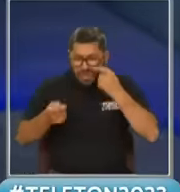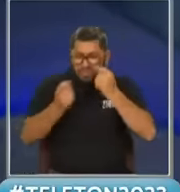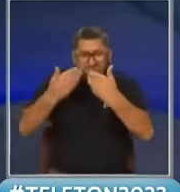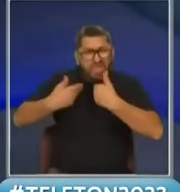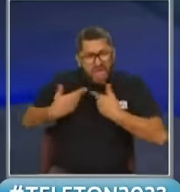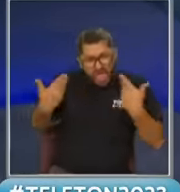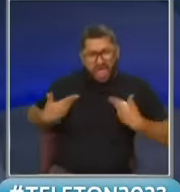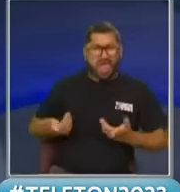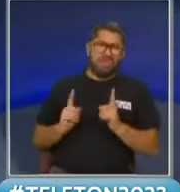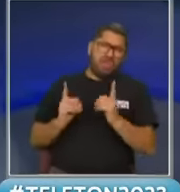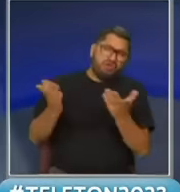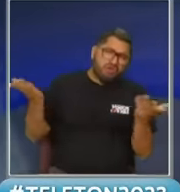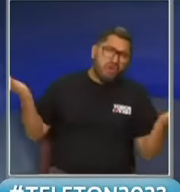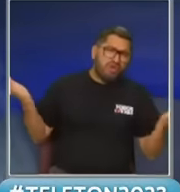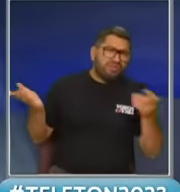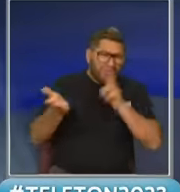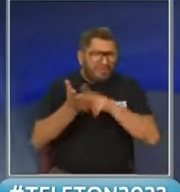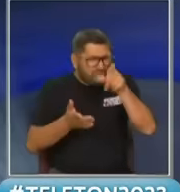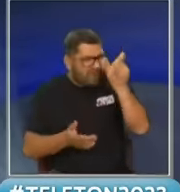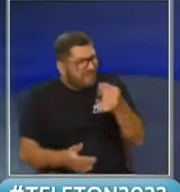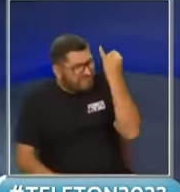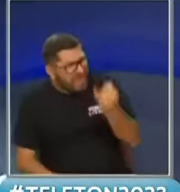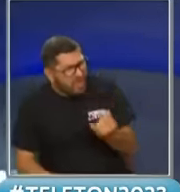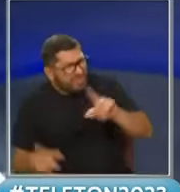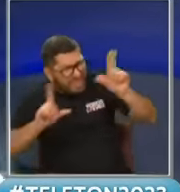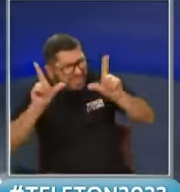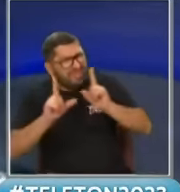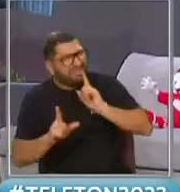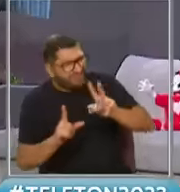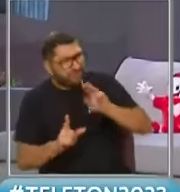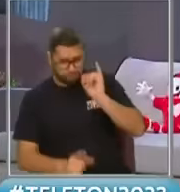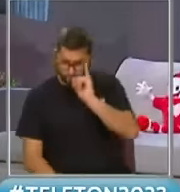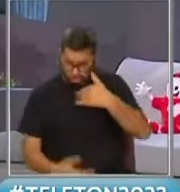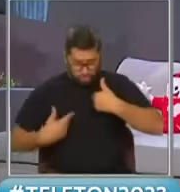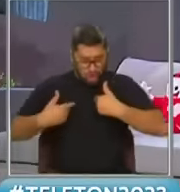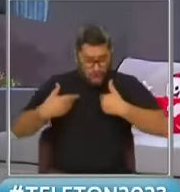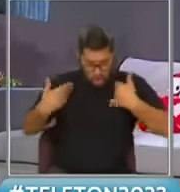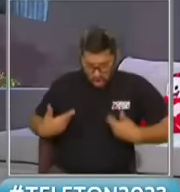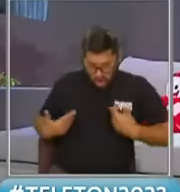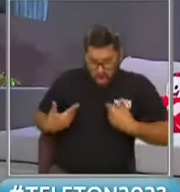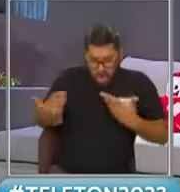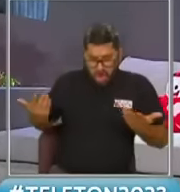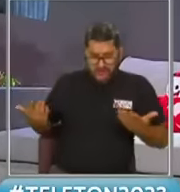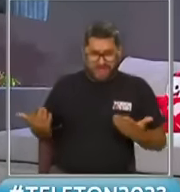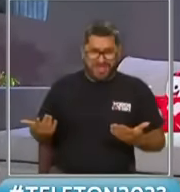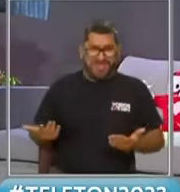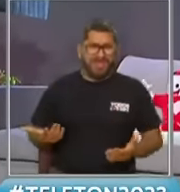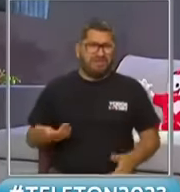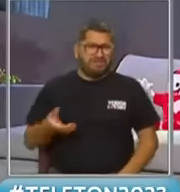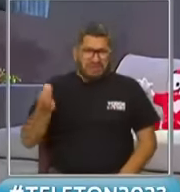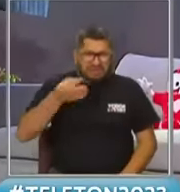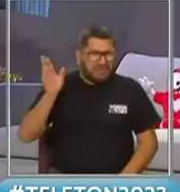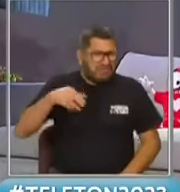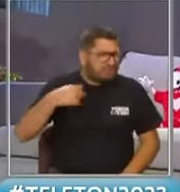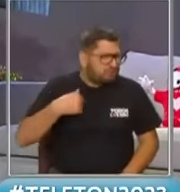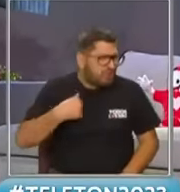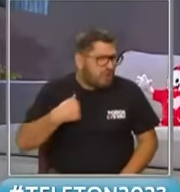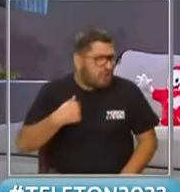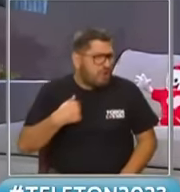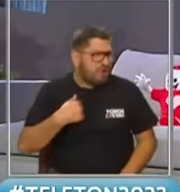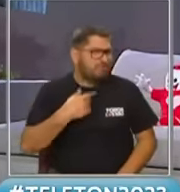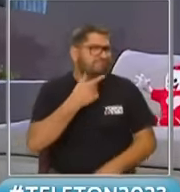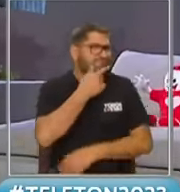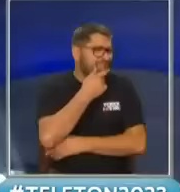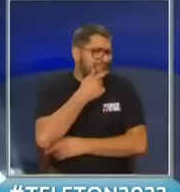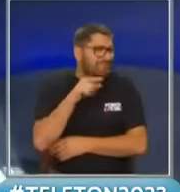nada. ¿En serio soy el flaco de la tele? Sí, pues amigo, sí. Yo cuando me sigue insistiendo si yo era el flaco, yo dije, tate, este me va a